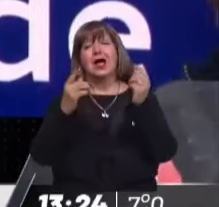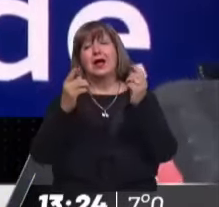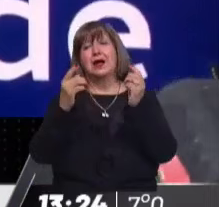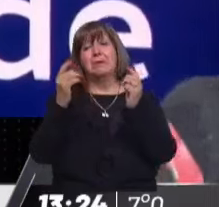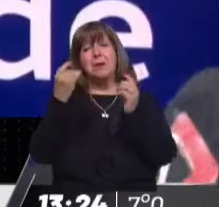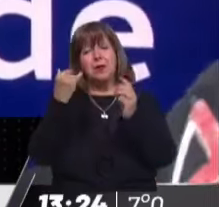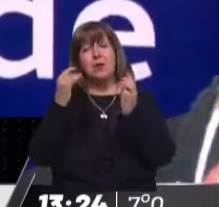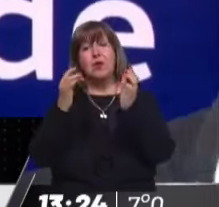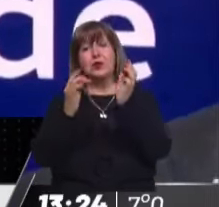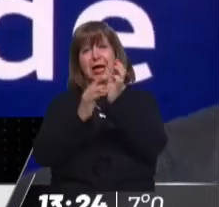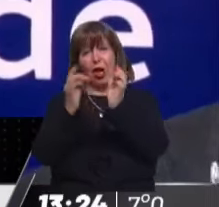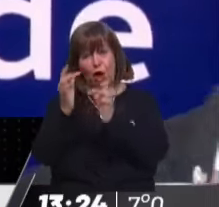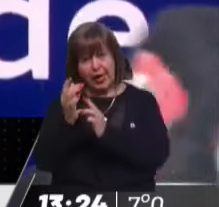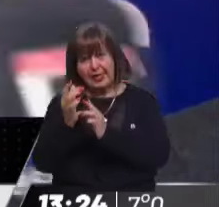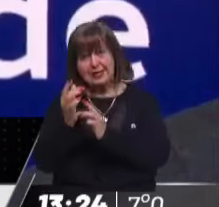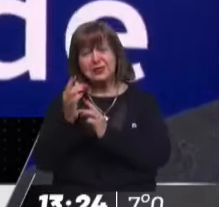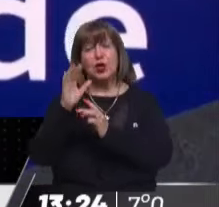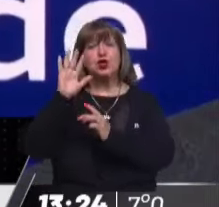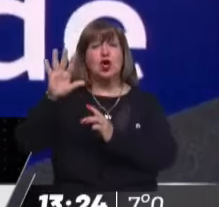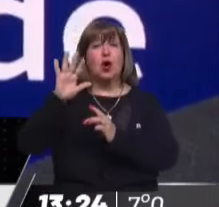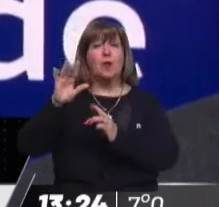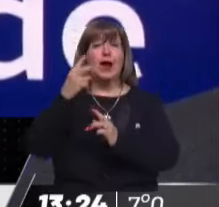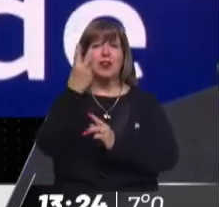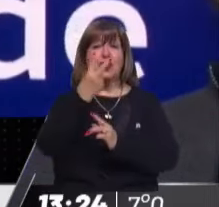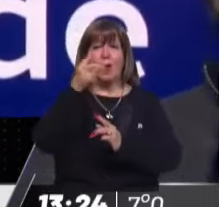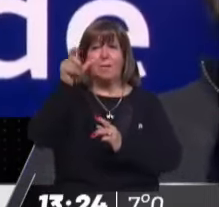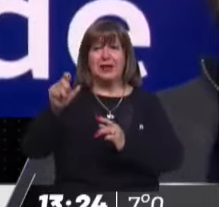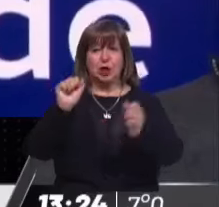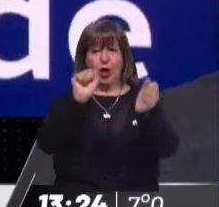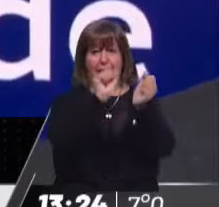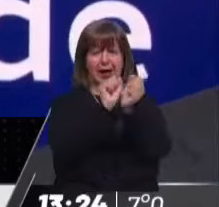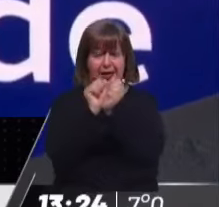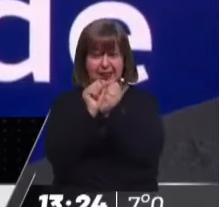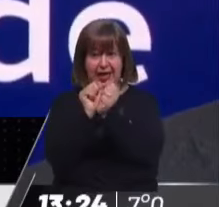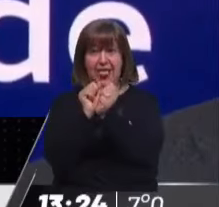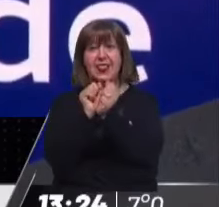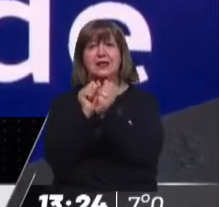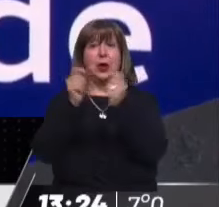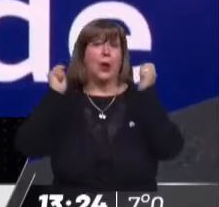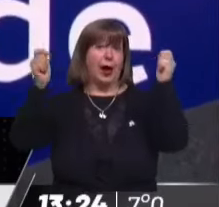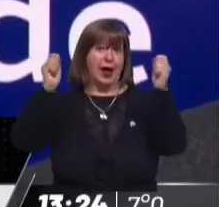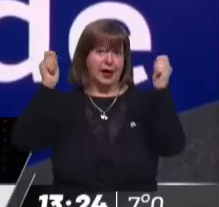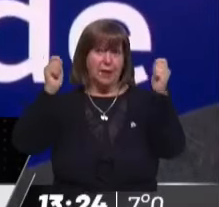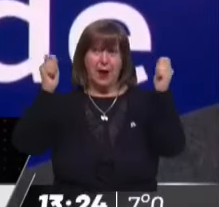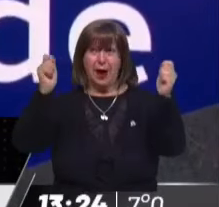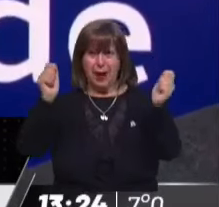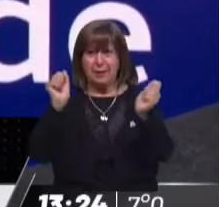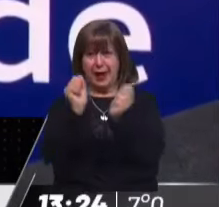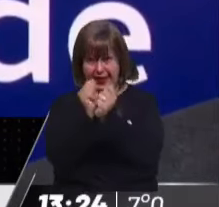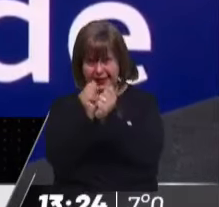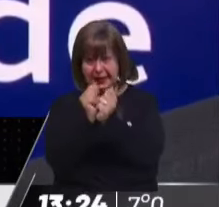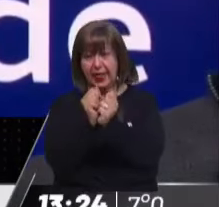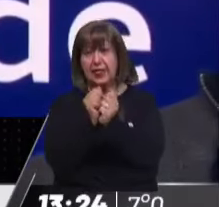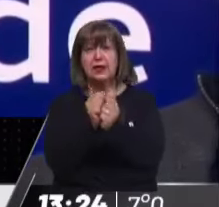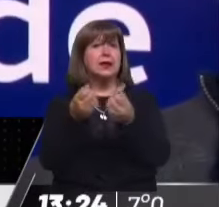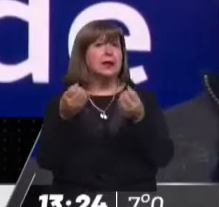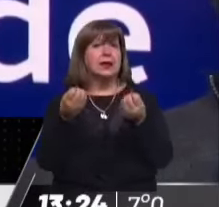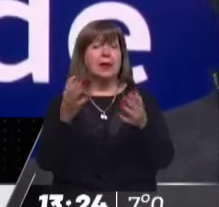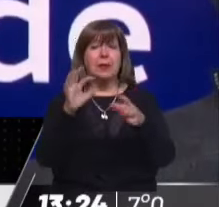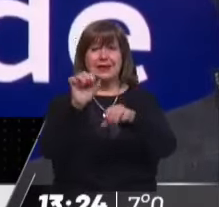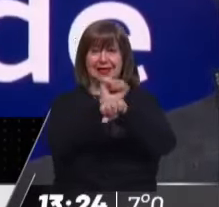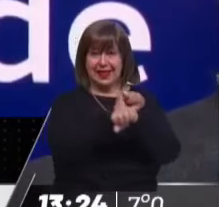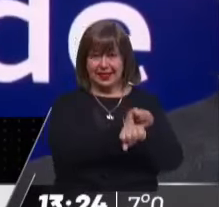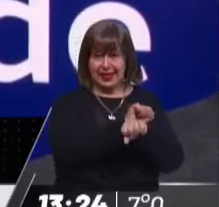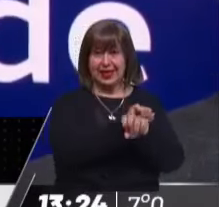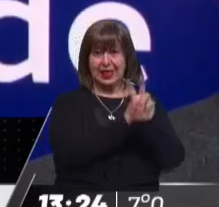el Estadio Malvinas, y qué es lo que ha ocurrido en las últimas. Bueno, lo que ha ocurrido es un hecho, creo que